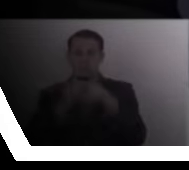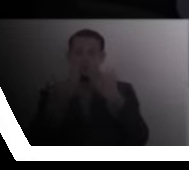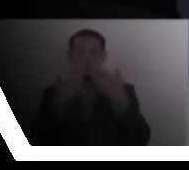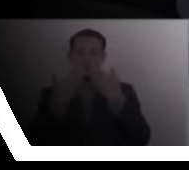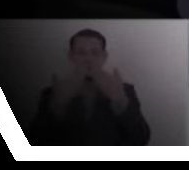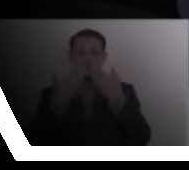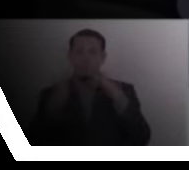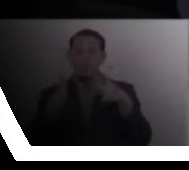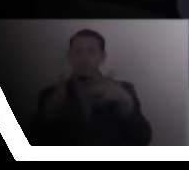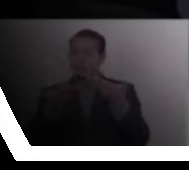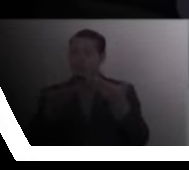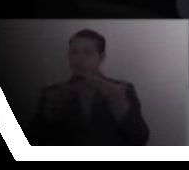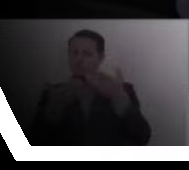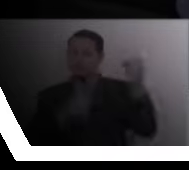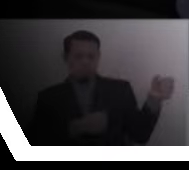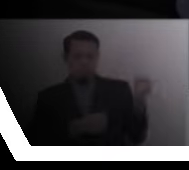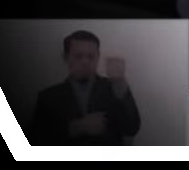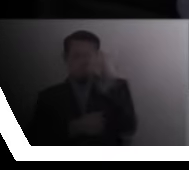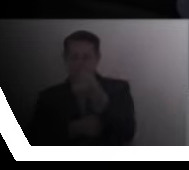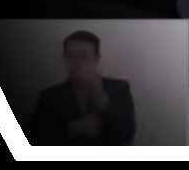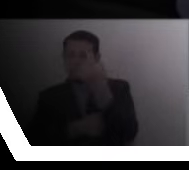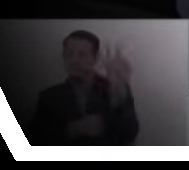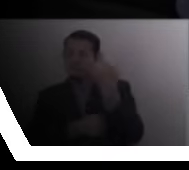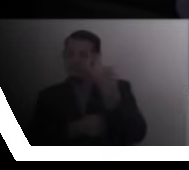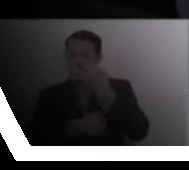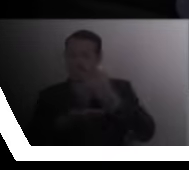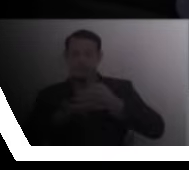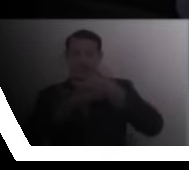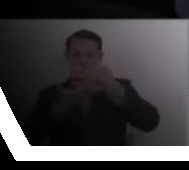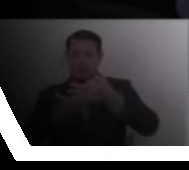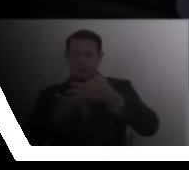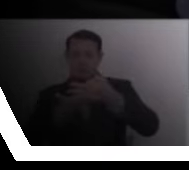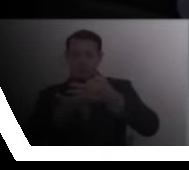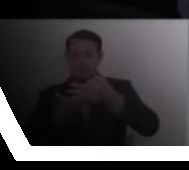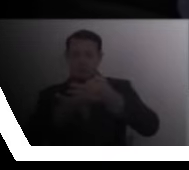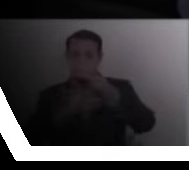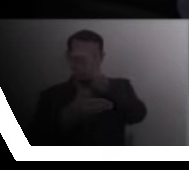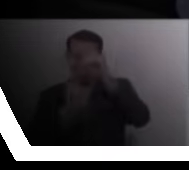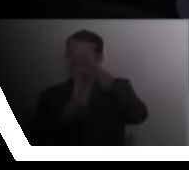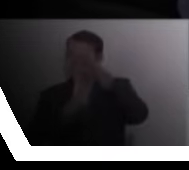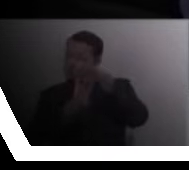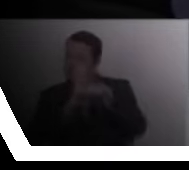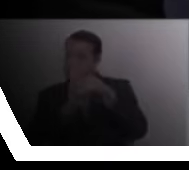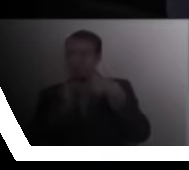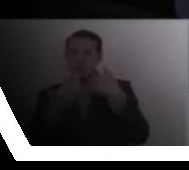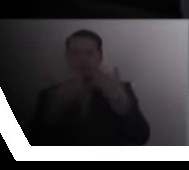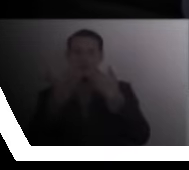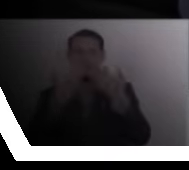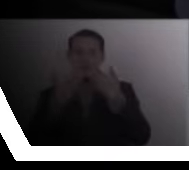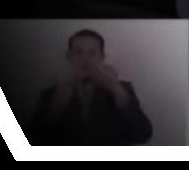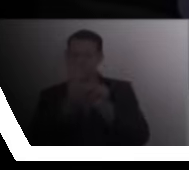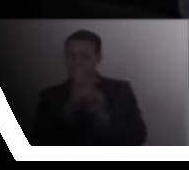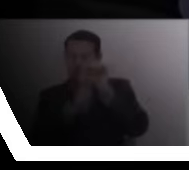que pues las asignaciones o las necesidades de financiamiento las estamos disminuyendo yo mencionaba venimos